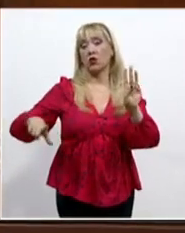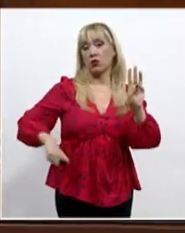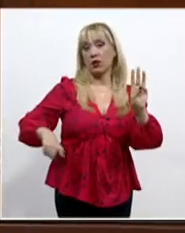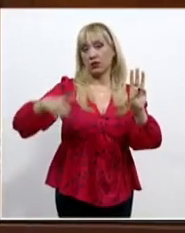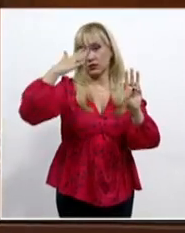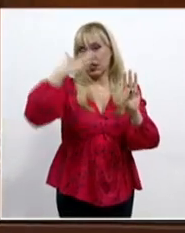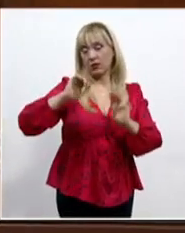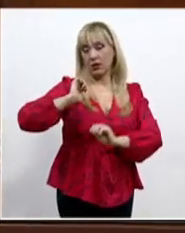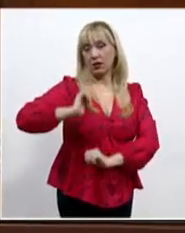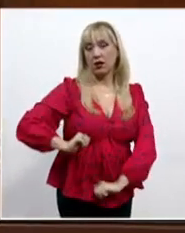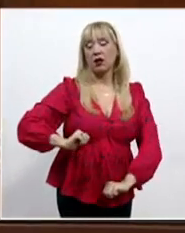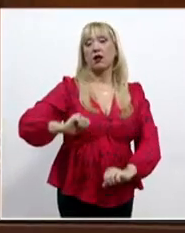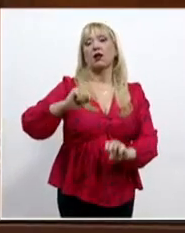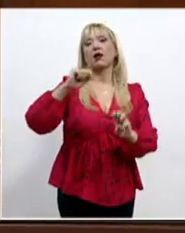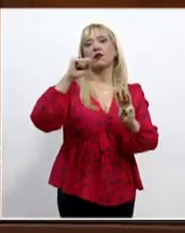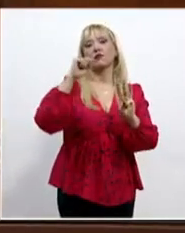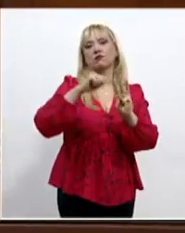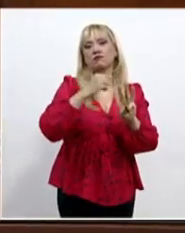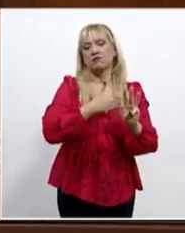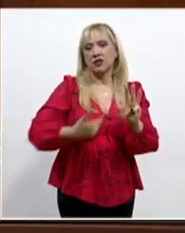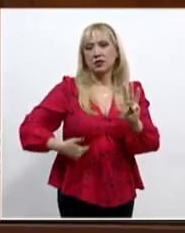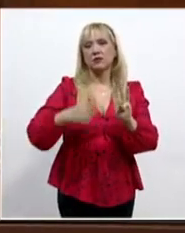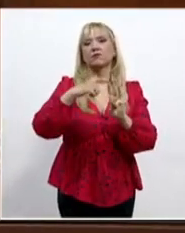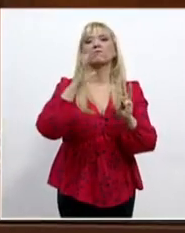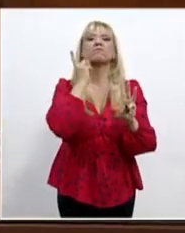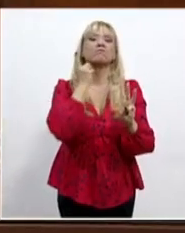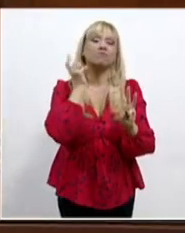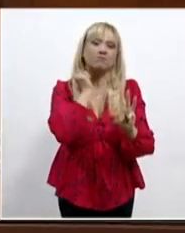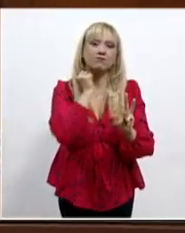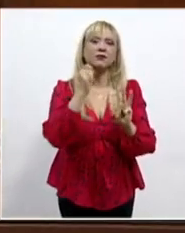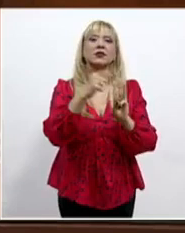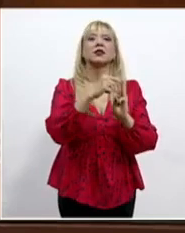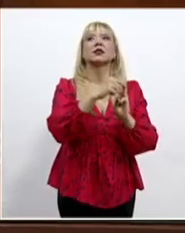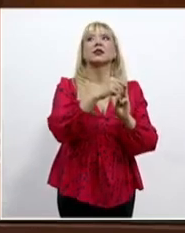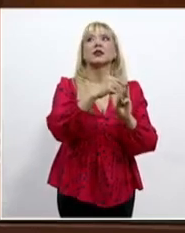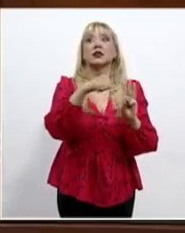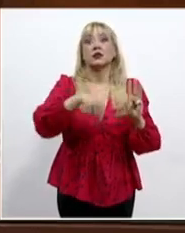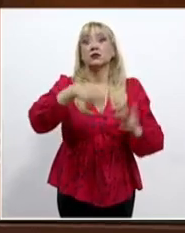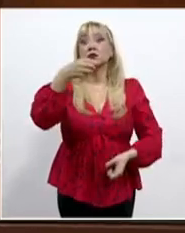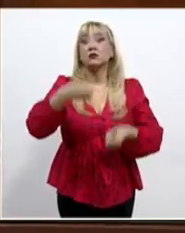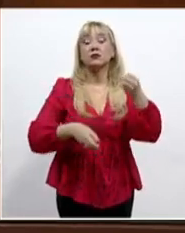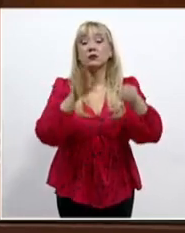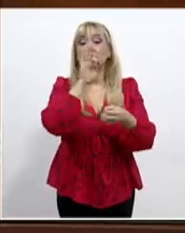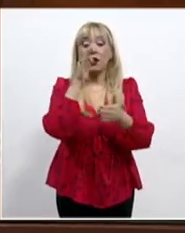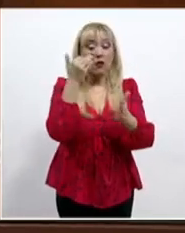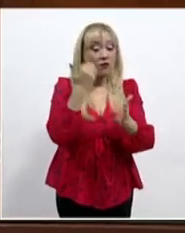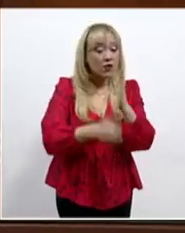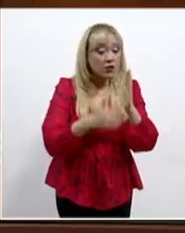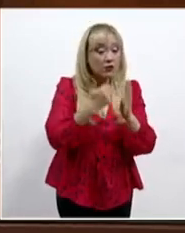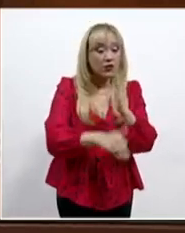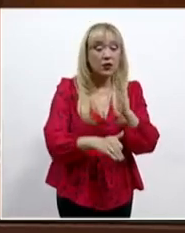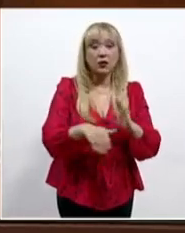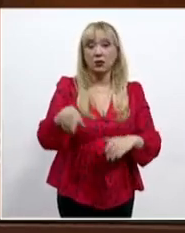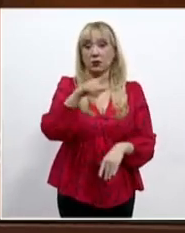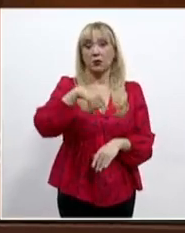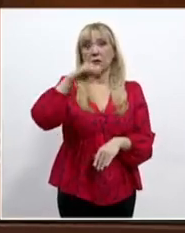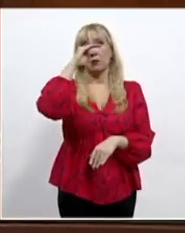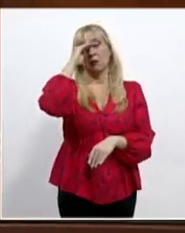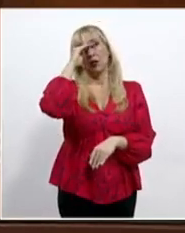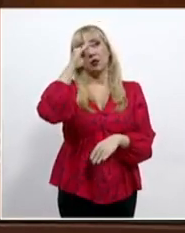Estado ante una insuficiencia presupuestal no implica una política de